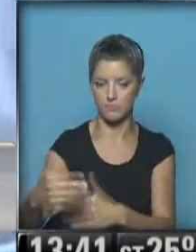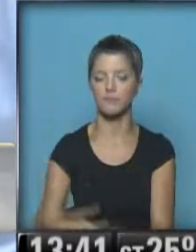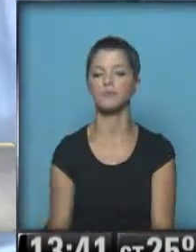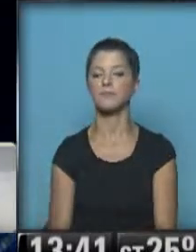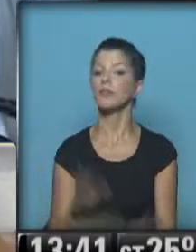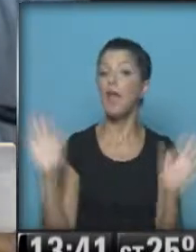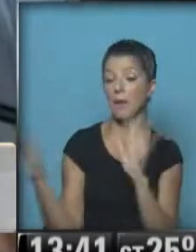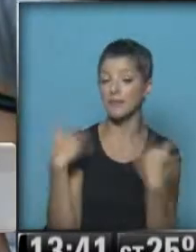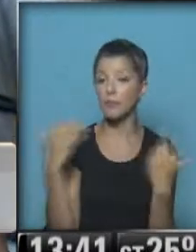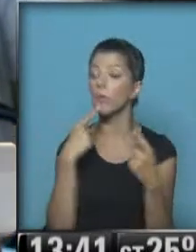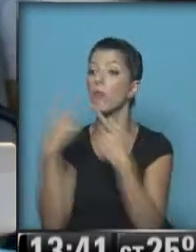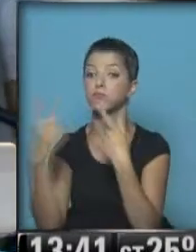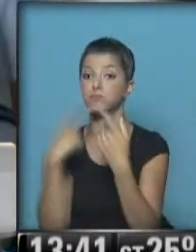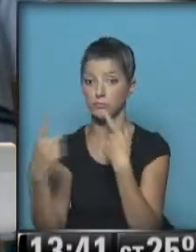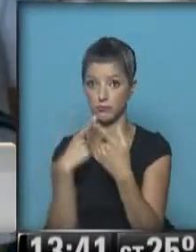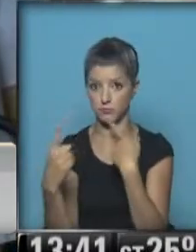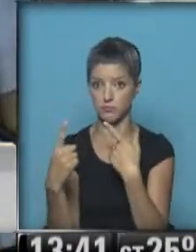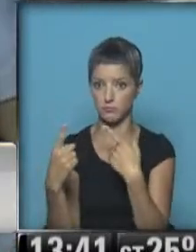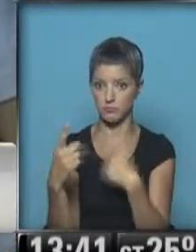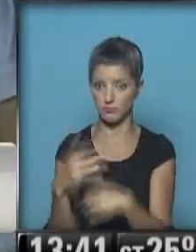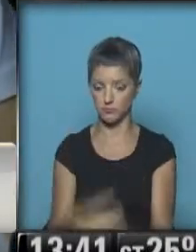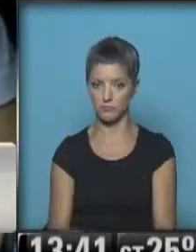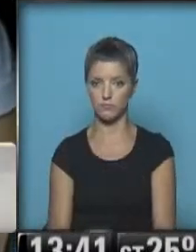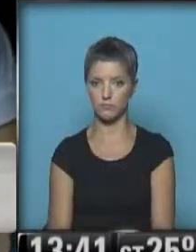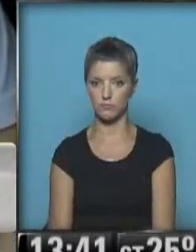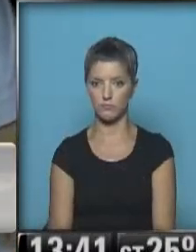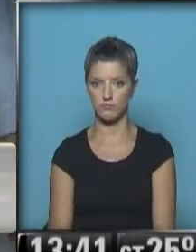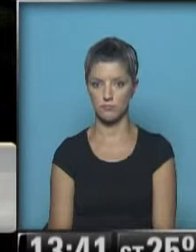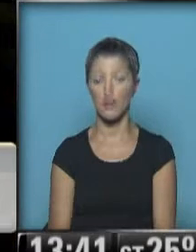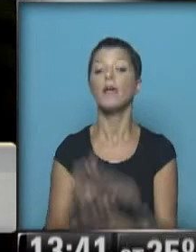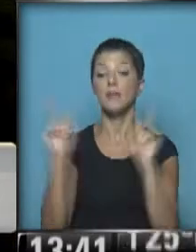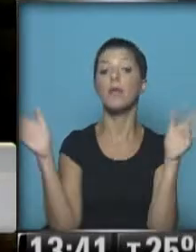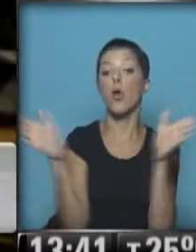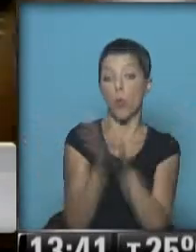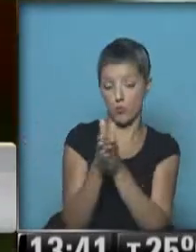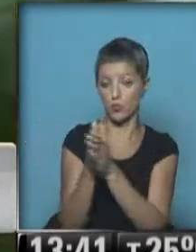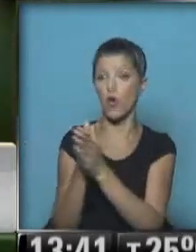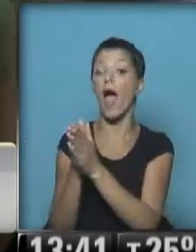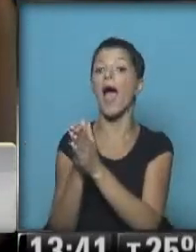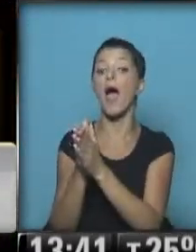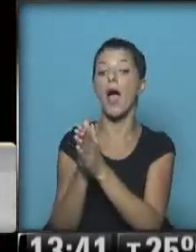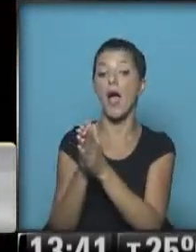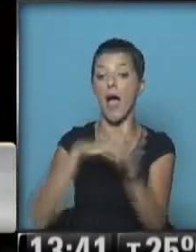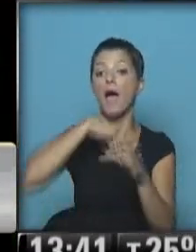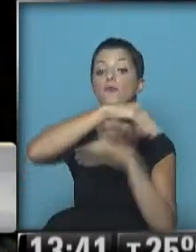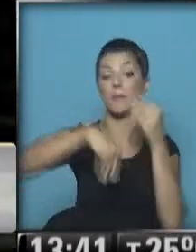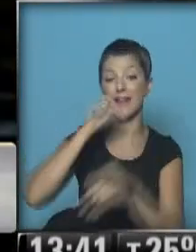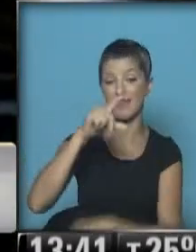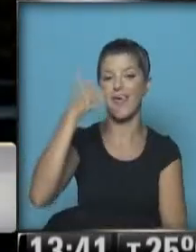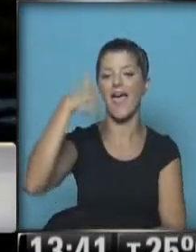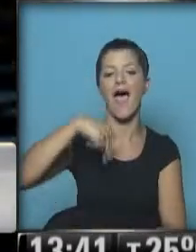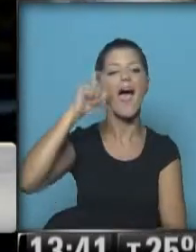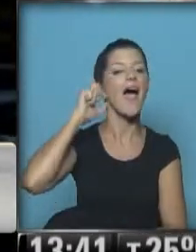a ver si se acerca el doctor Lanusse, conjuntamente también con los familiares de Ángeles Rawson.